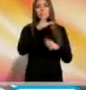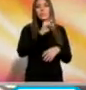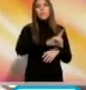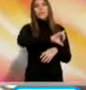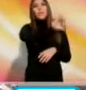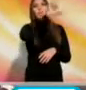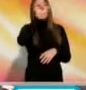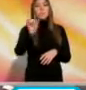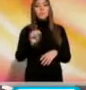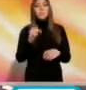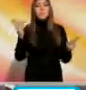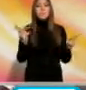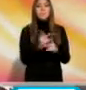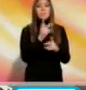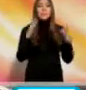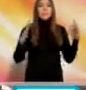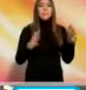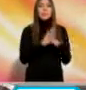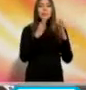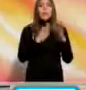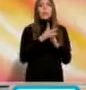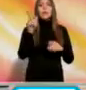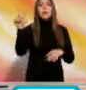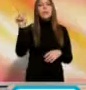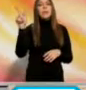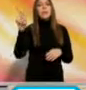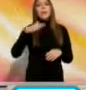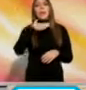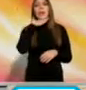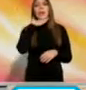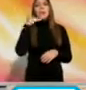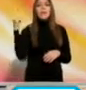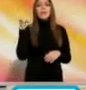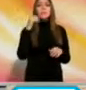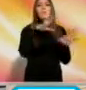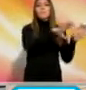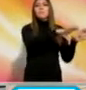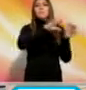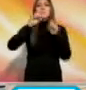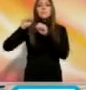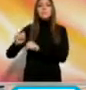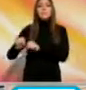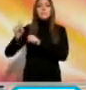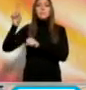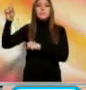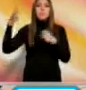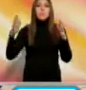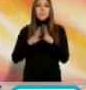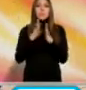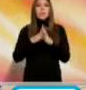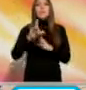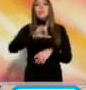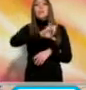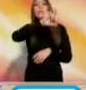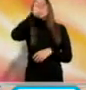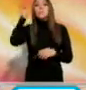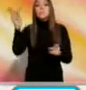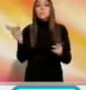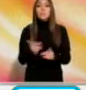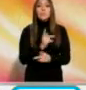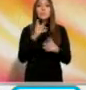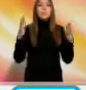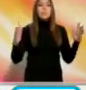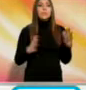eran rehenes en ese momento de los alemanes, No, imagínense. está fuerte, ¿eh? Después de la guerra empezó a escribir y pasó